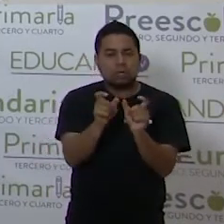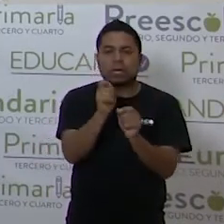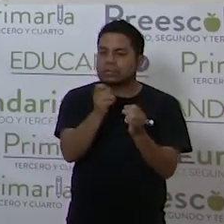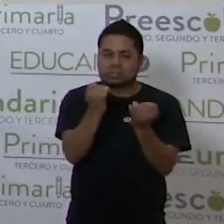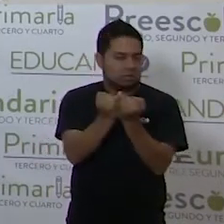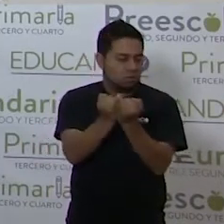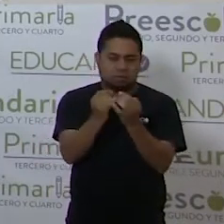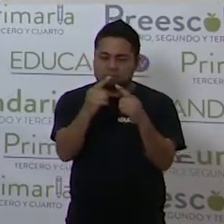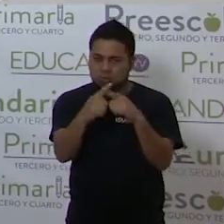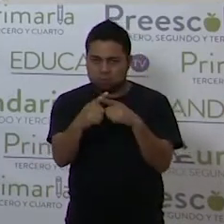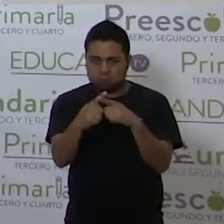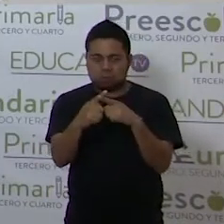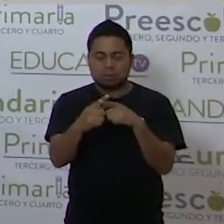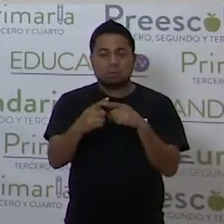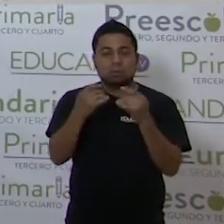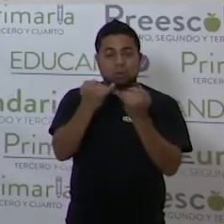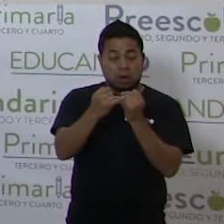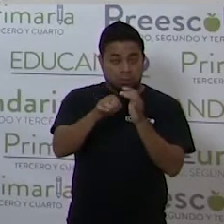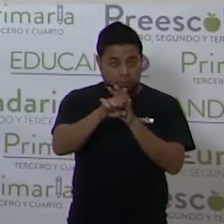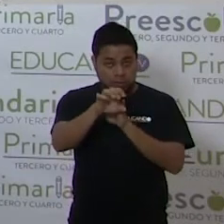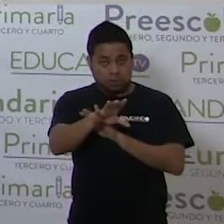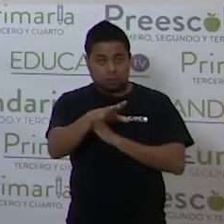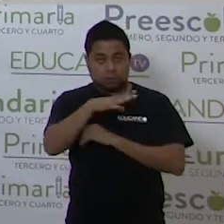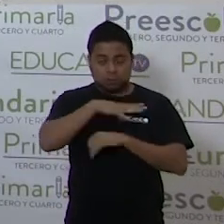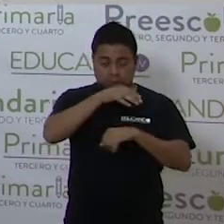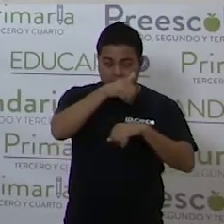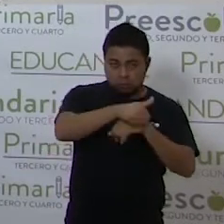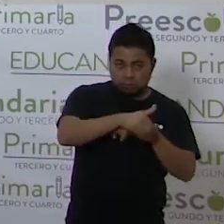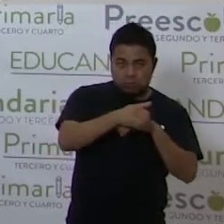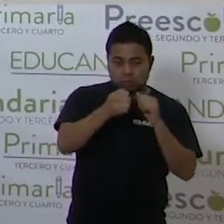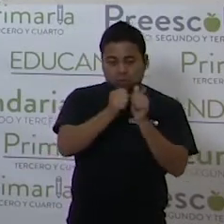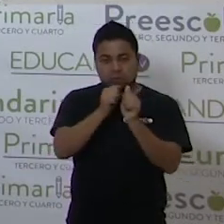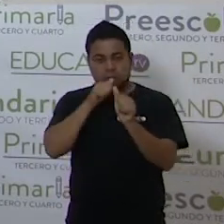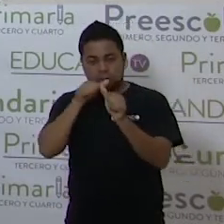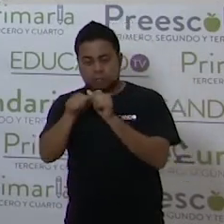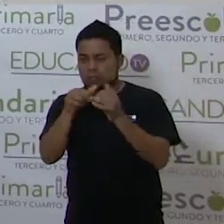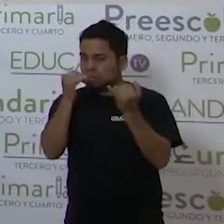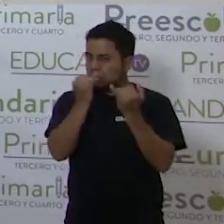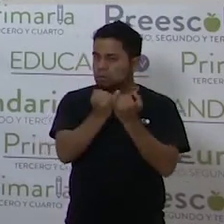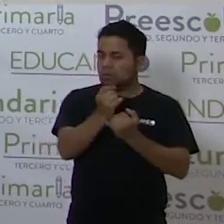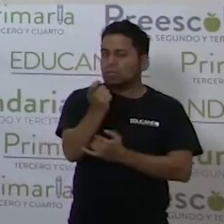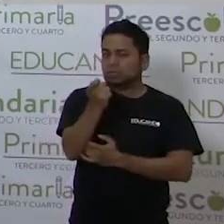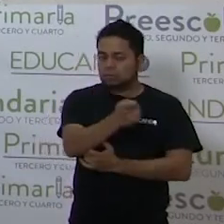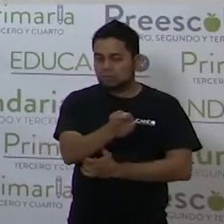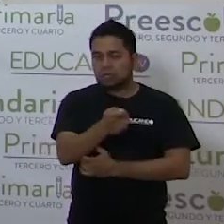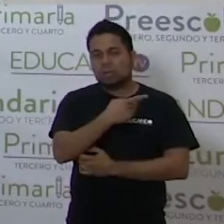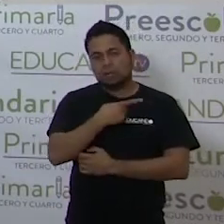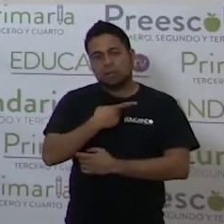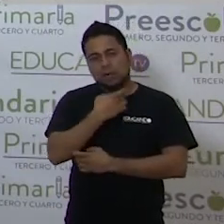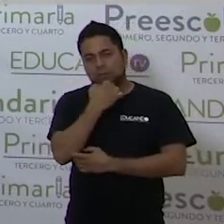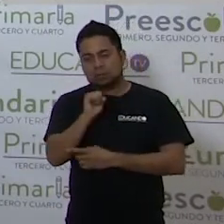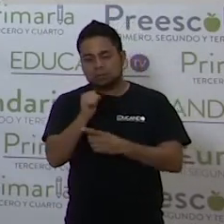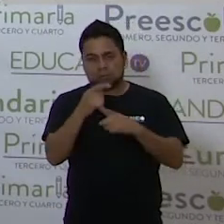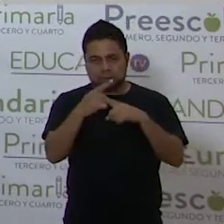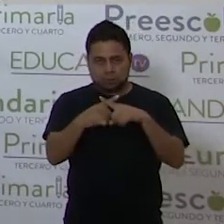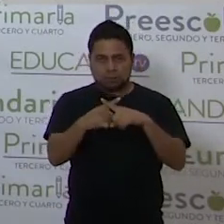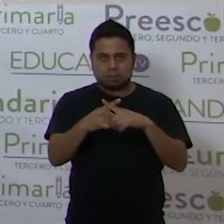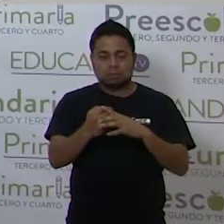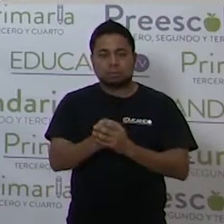multiplicar igual que si fuera un número y una letra no significa que se va a multiplicar